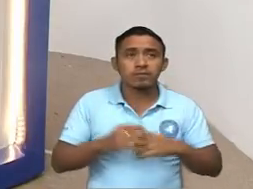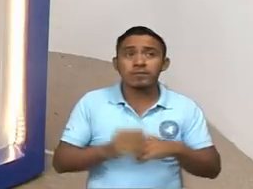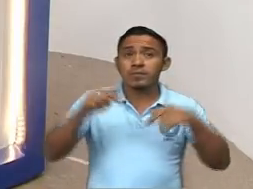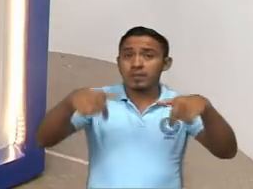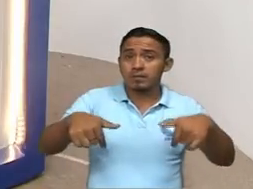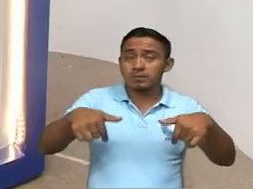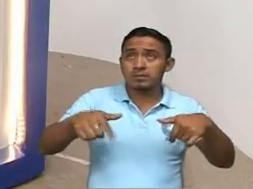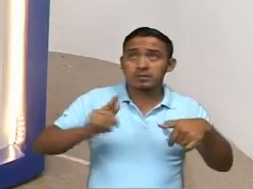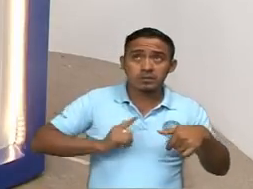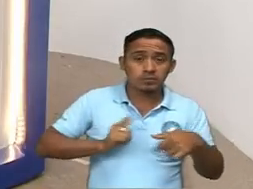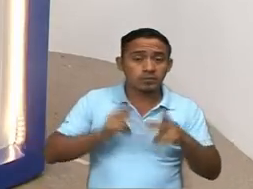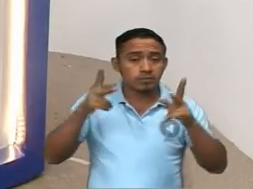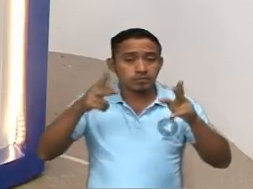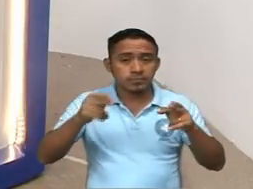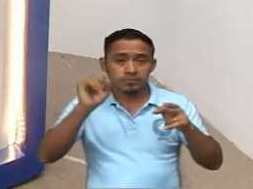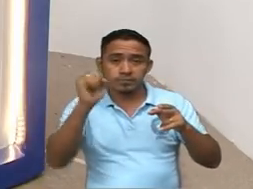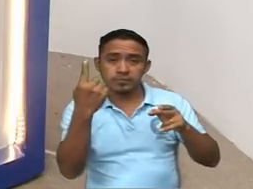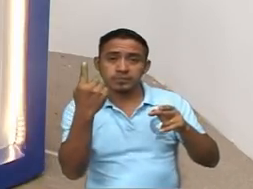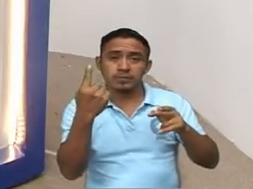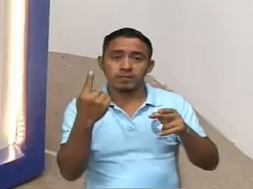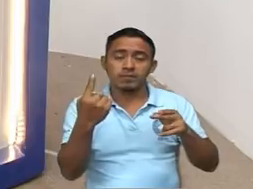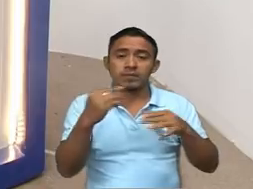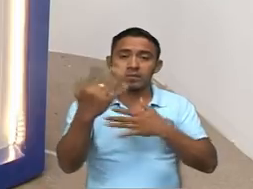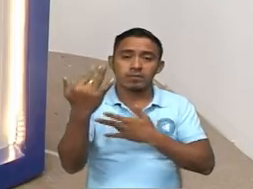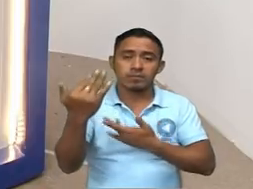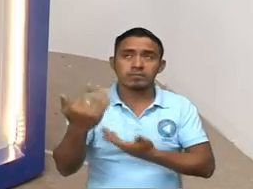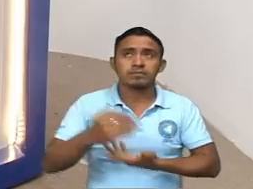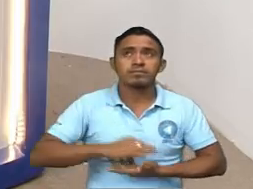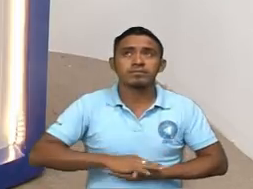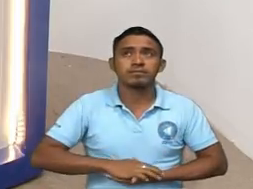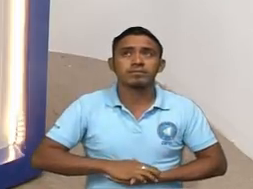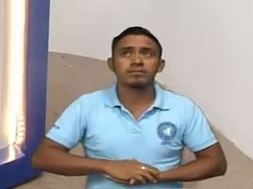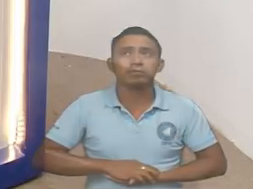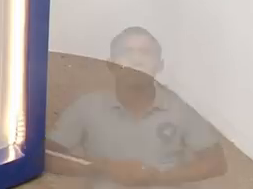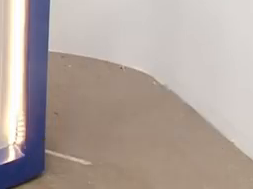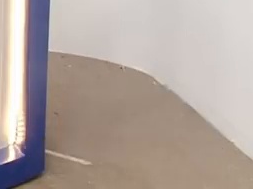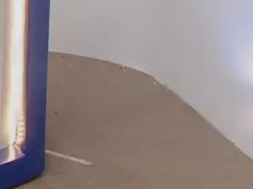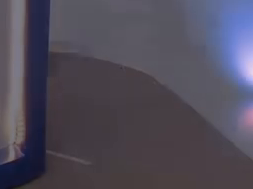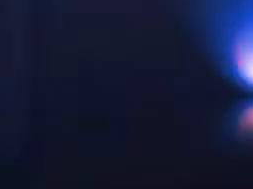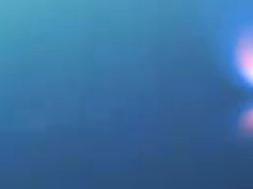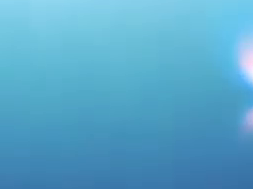este enlace tenemos que hacer nuestra primera pausa, pero ya volvemos.